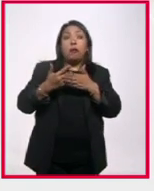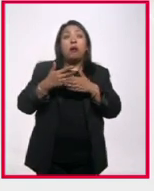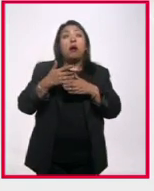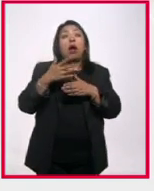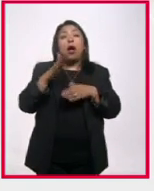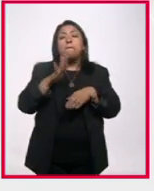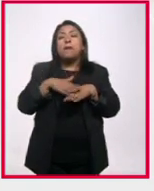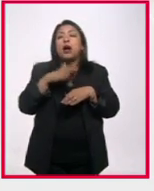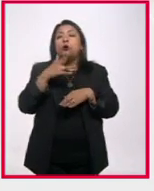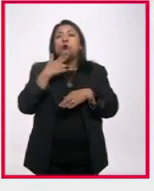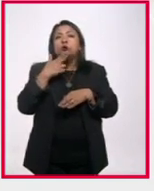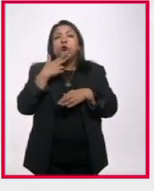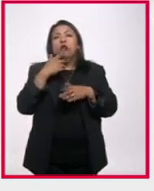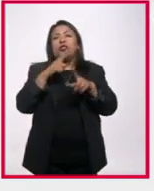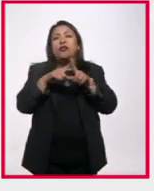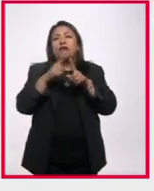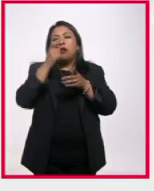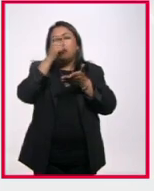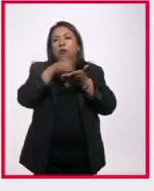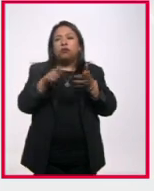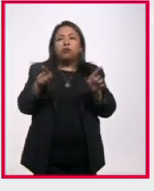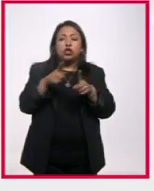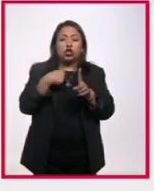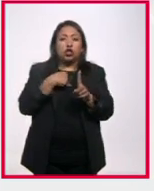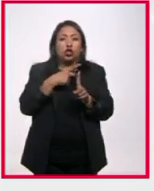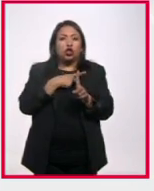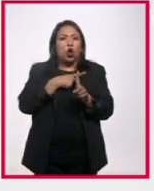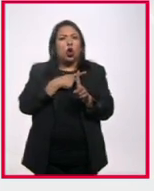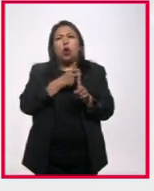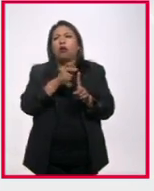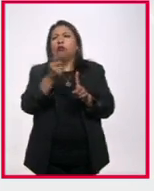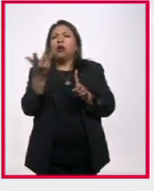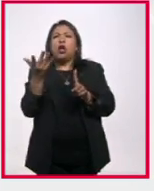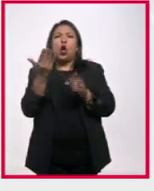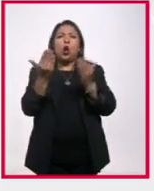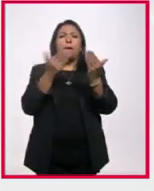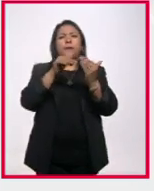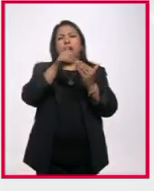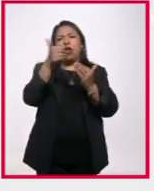de repertorio de solo que cualquier otro instrumento.